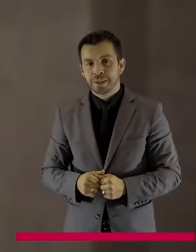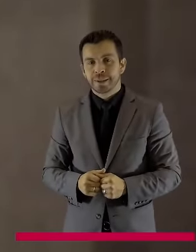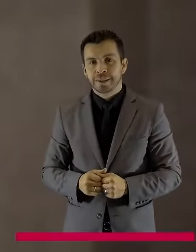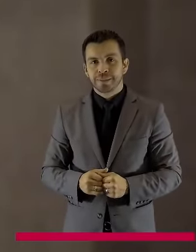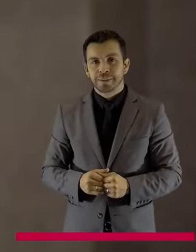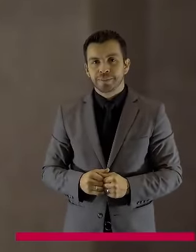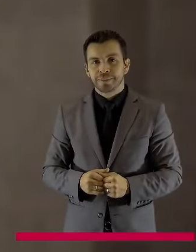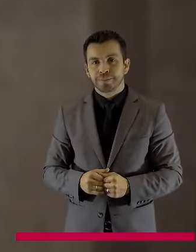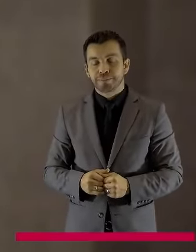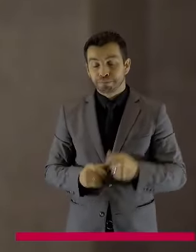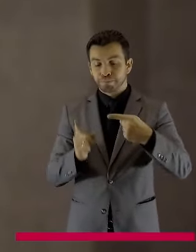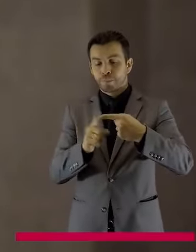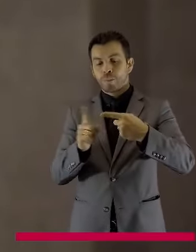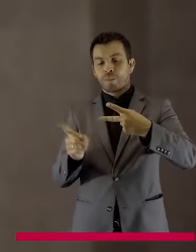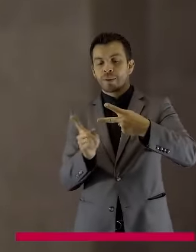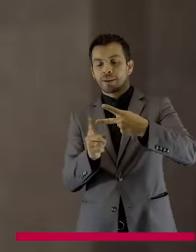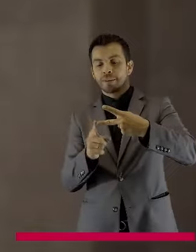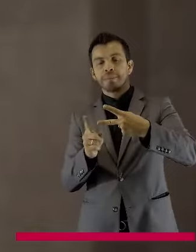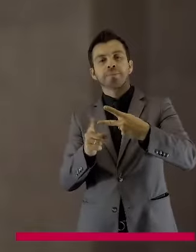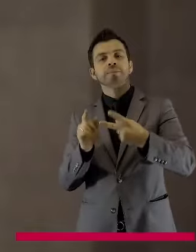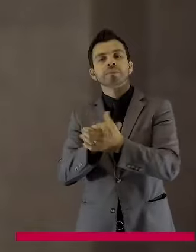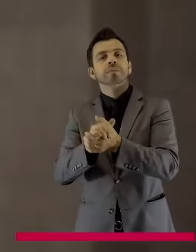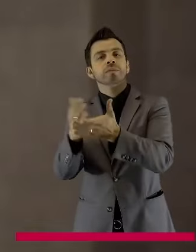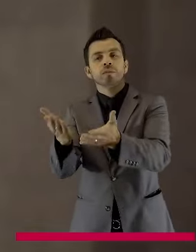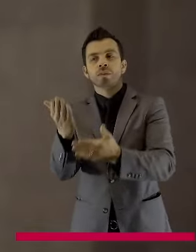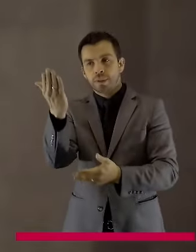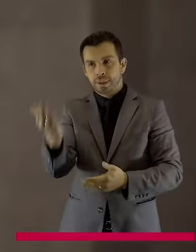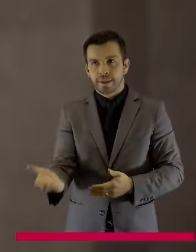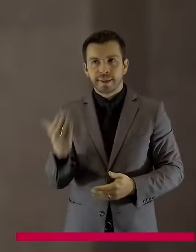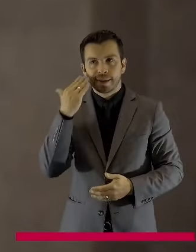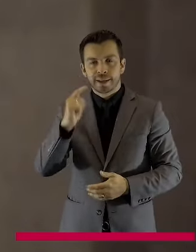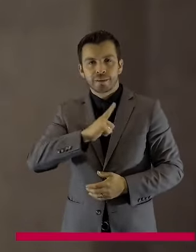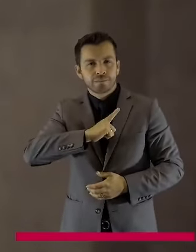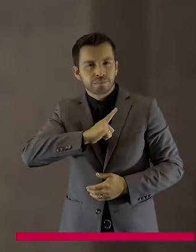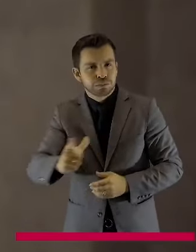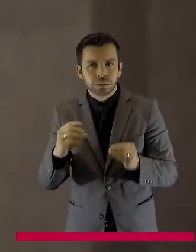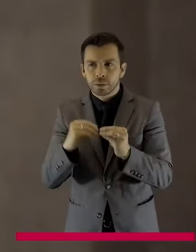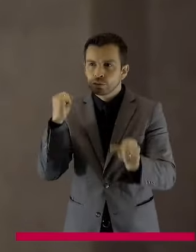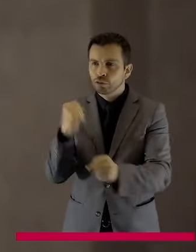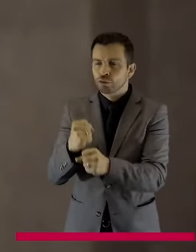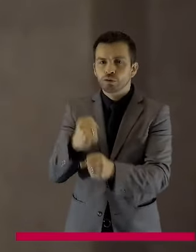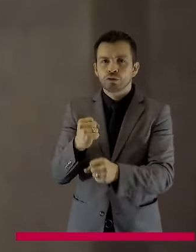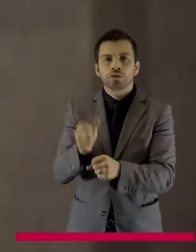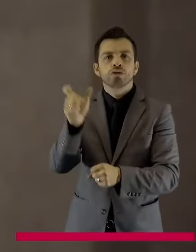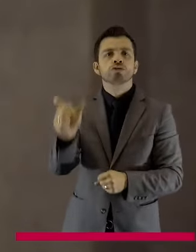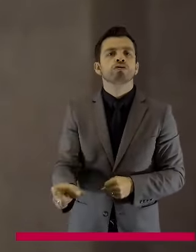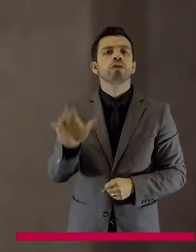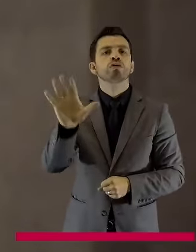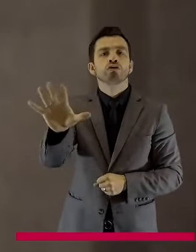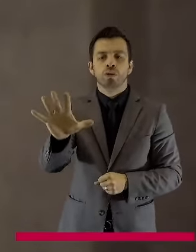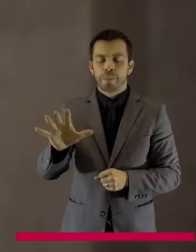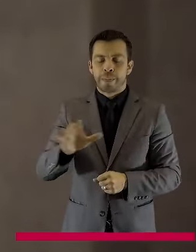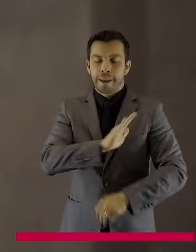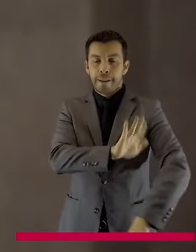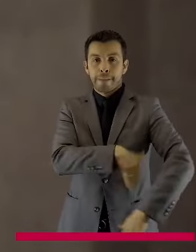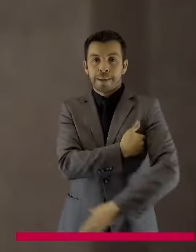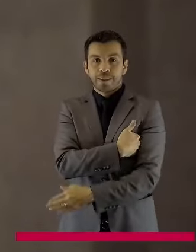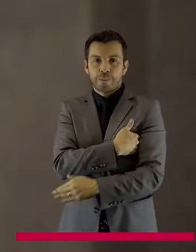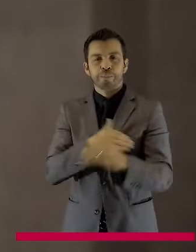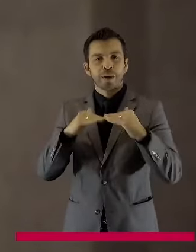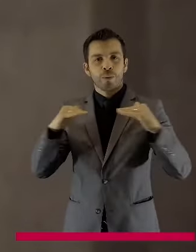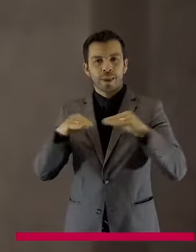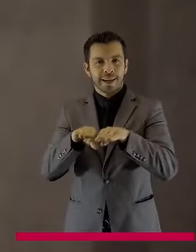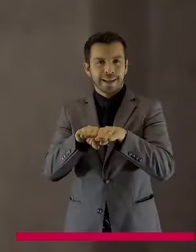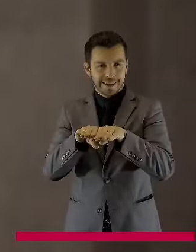quiero entonces también saludar el liderazgo y el trabajo que ha hecho nuestro equipo desde el Ministerio de la Igualdad